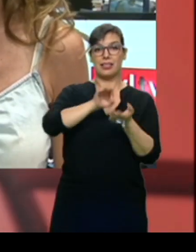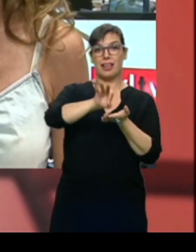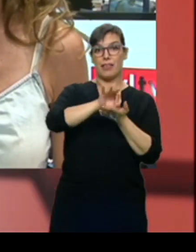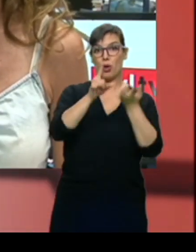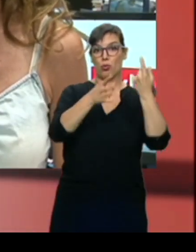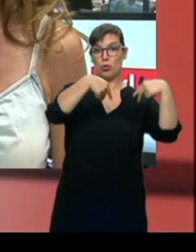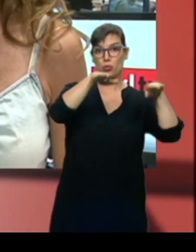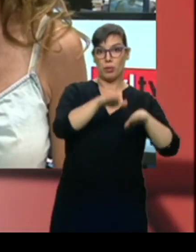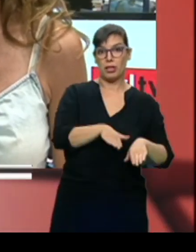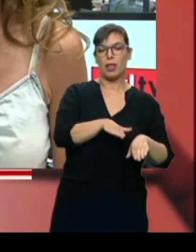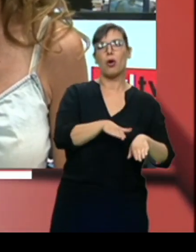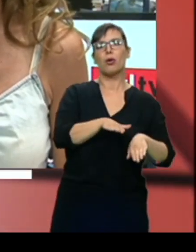restablecerse. Ana Agustín, buenos días.